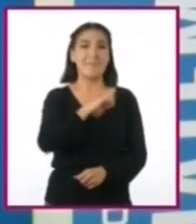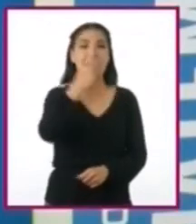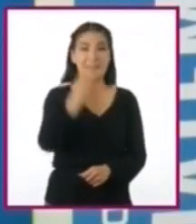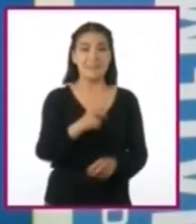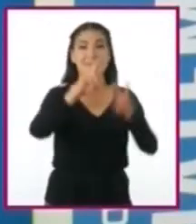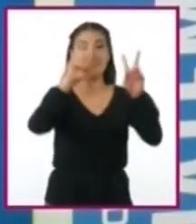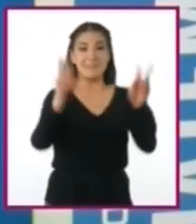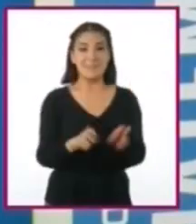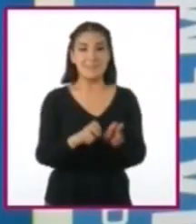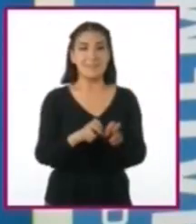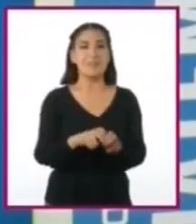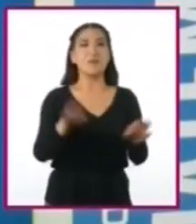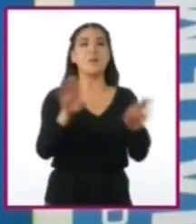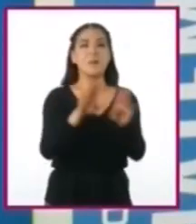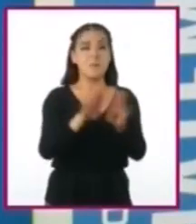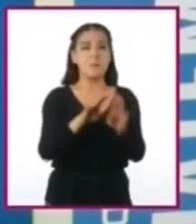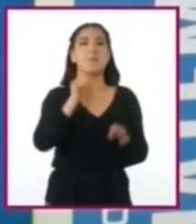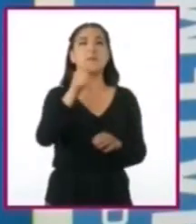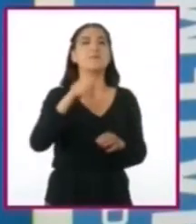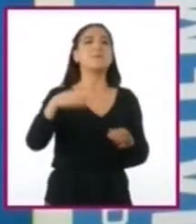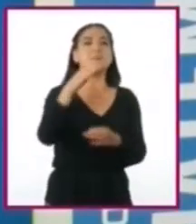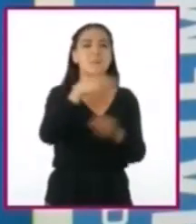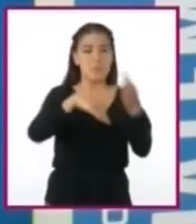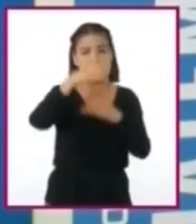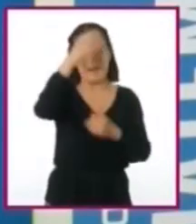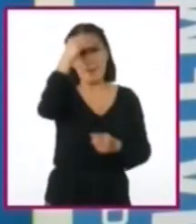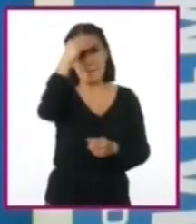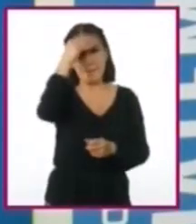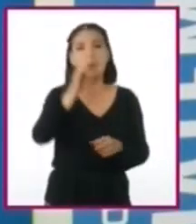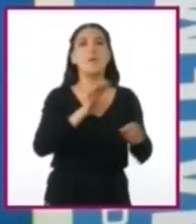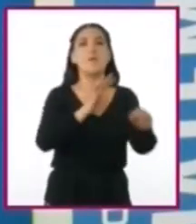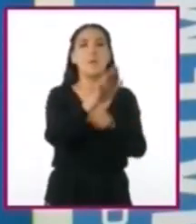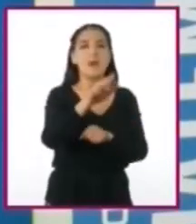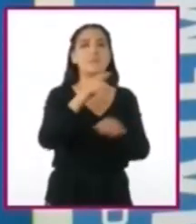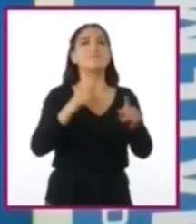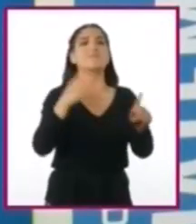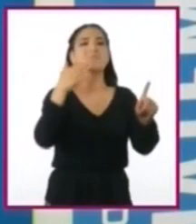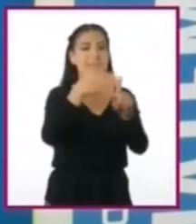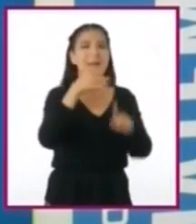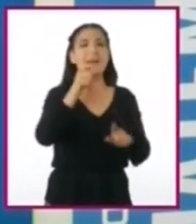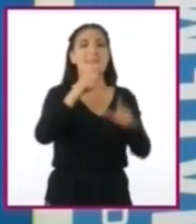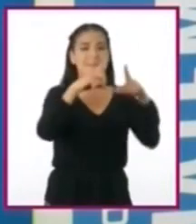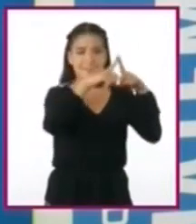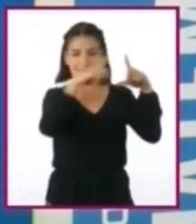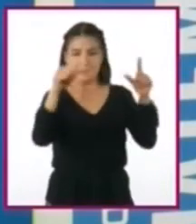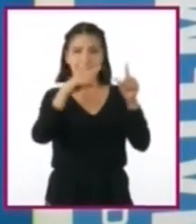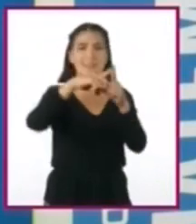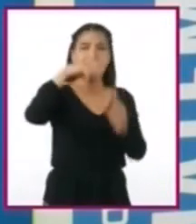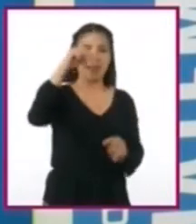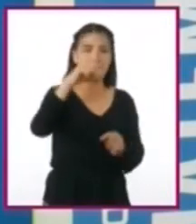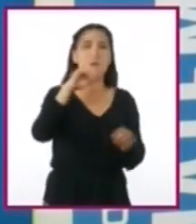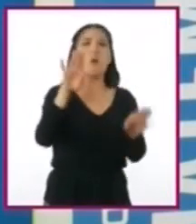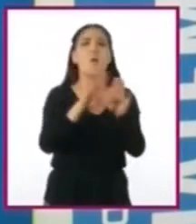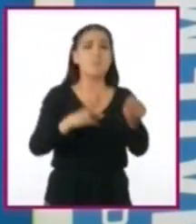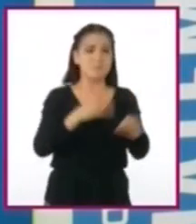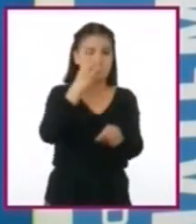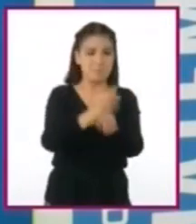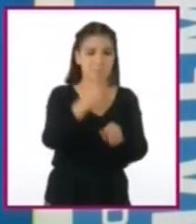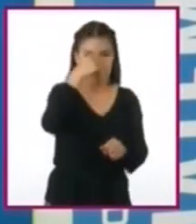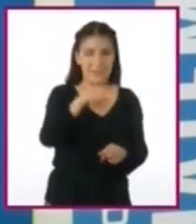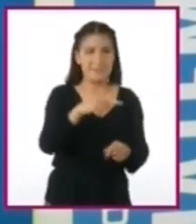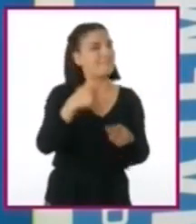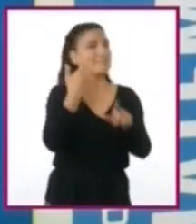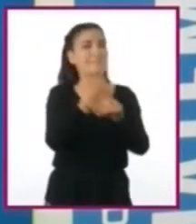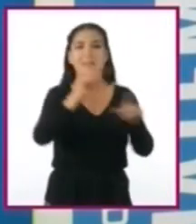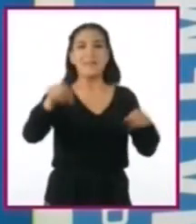hoy aprendimos todo sobre uno de los criterios de semejanza de los triángulos y cómo se aplica para resolver cualquier situación